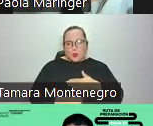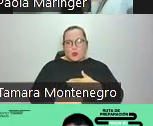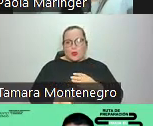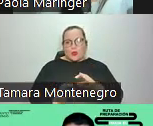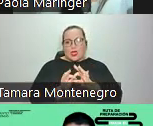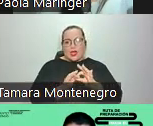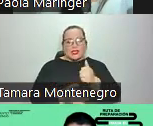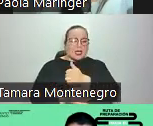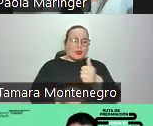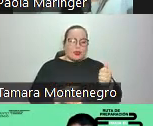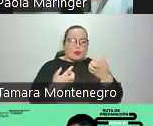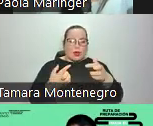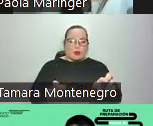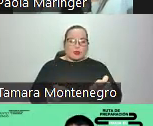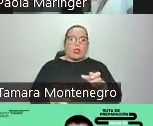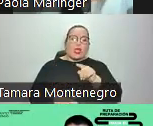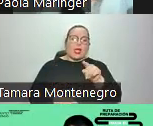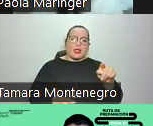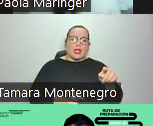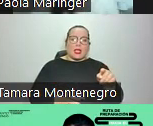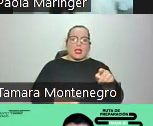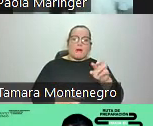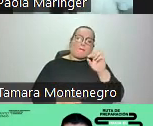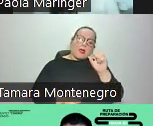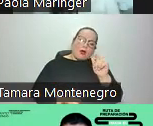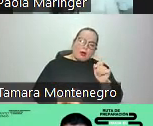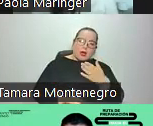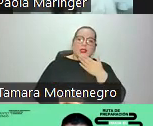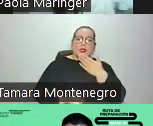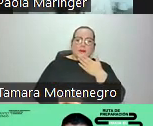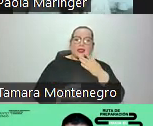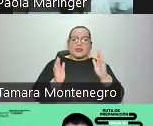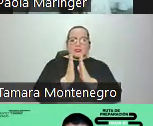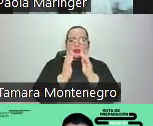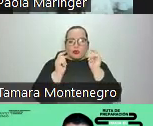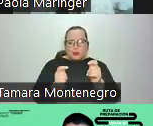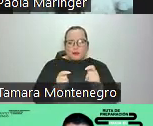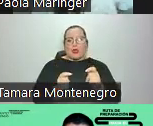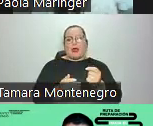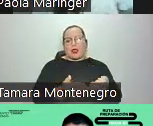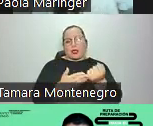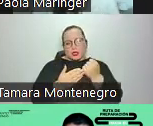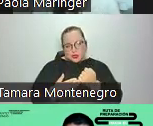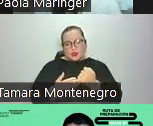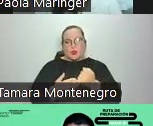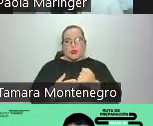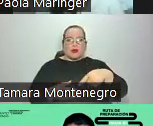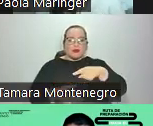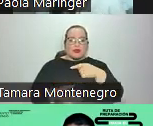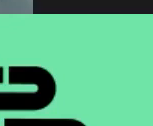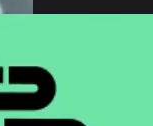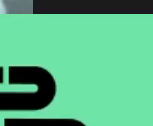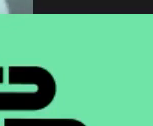ustedes por esta oportunidad, gracias Paola, gracias también a egresados, Santo Tomás, por darnos esta oportunidad de compartir nuestras miradas